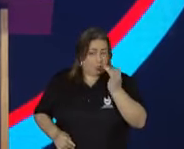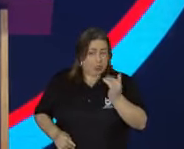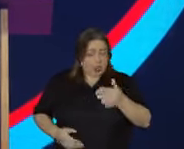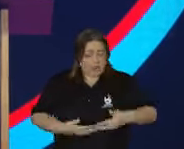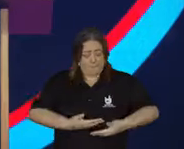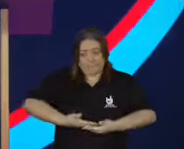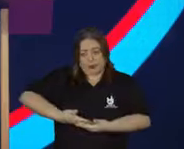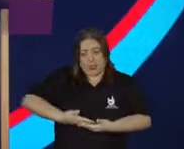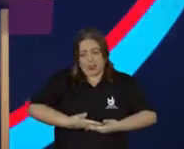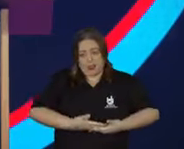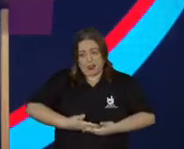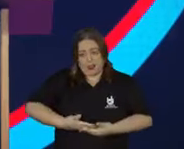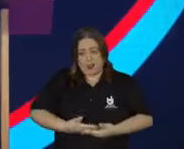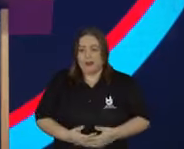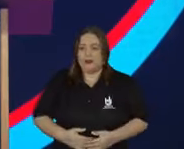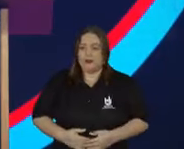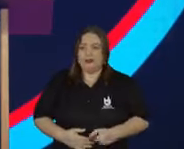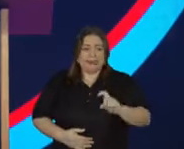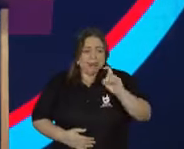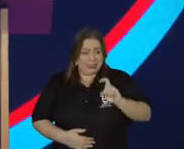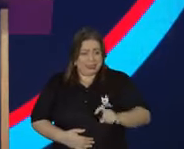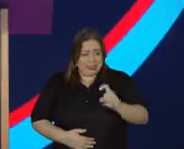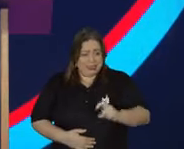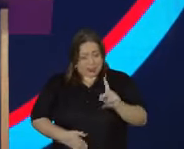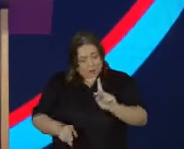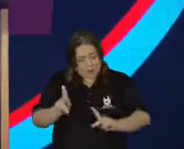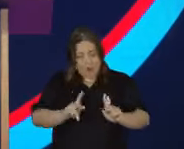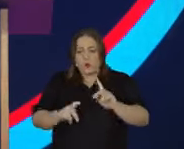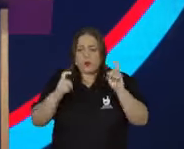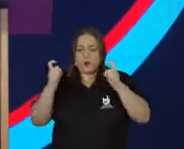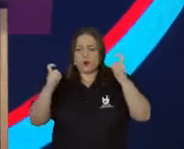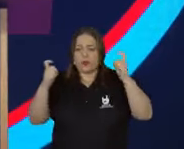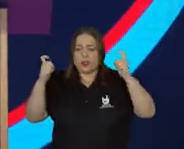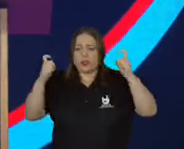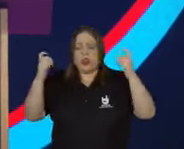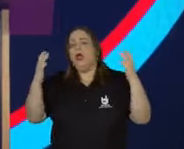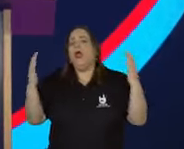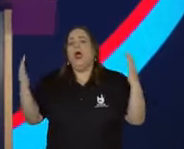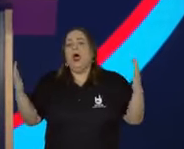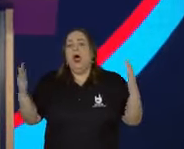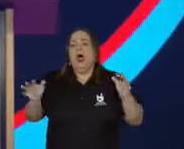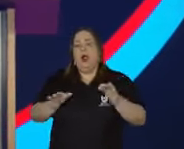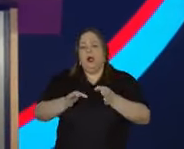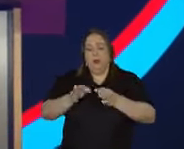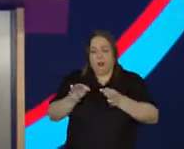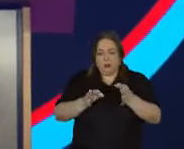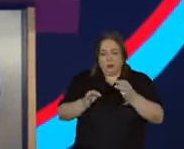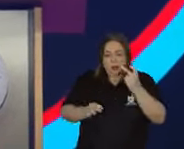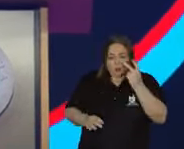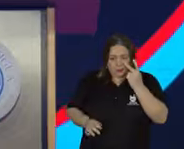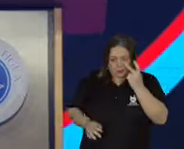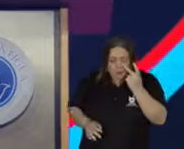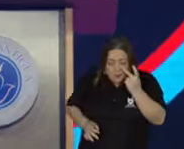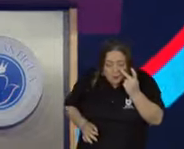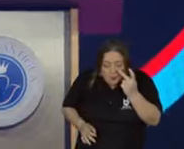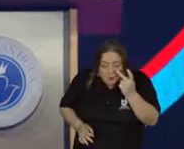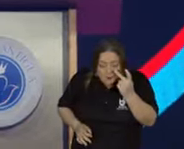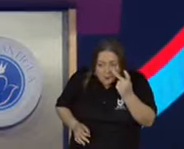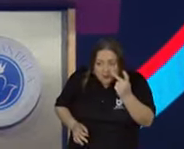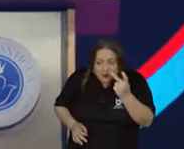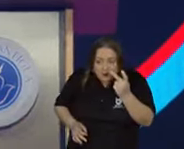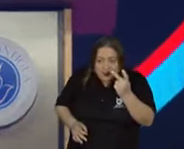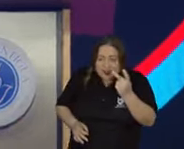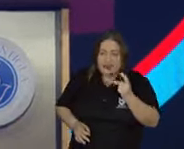algo que hay que celebrar. Y entonces nos explicó todo y estábamos así atentos como primerizos todos, una